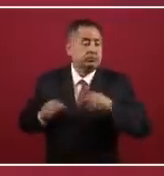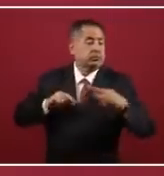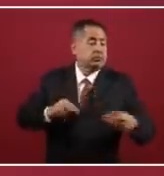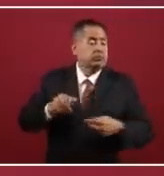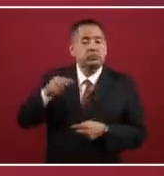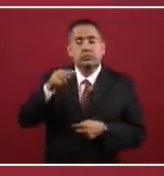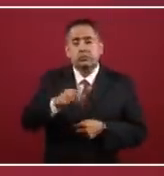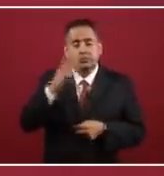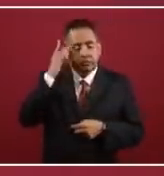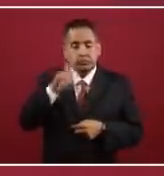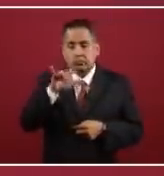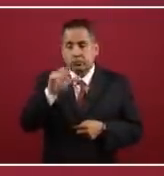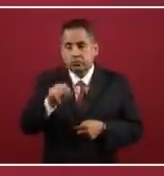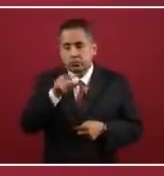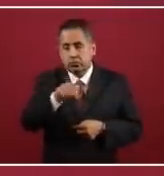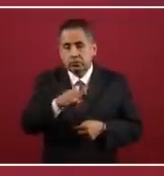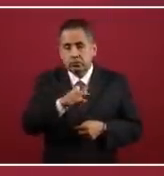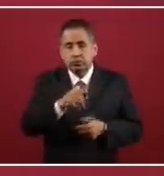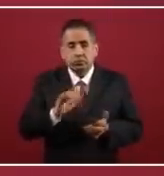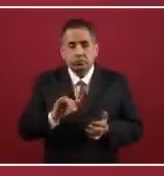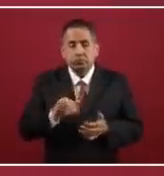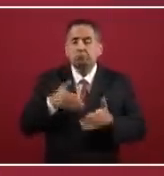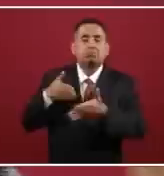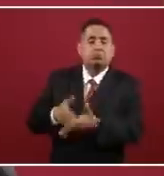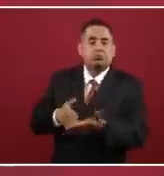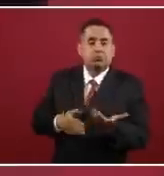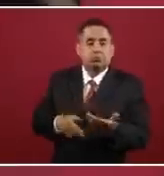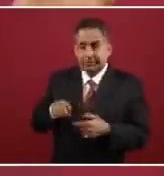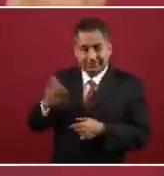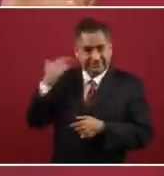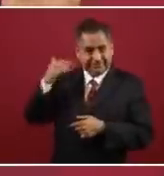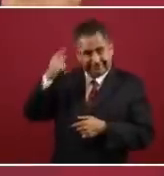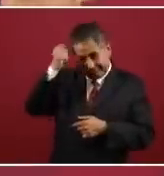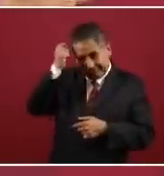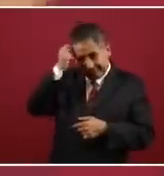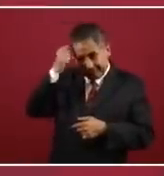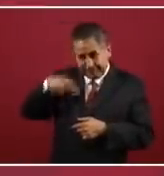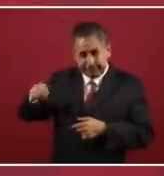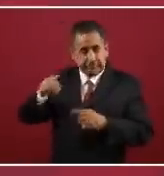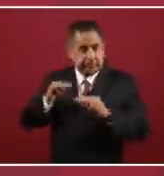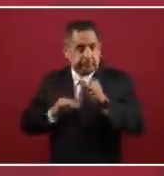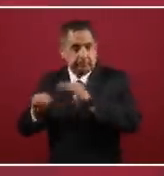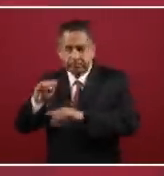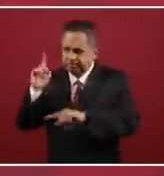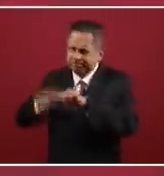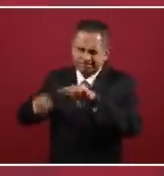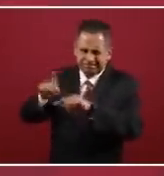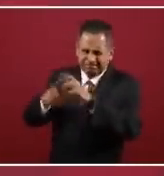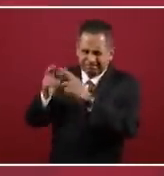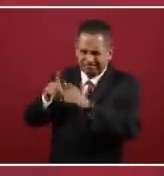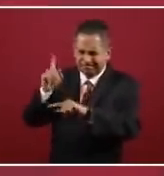Acabaron con cerros, devastaron toda esa zona para el relleno.